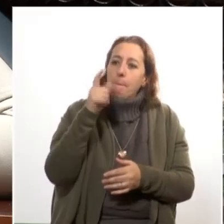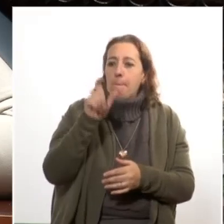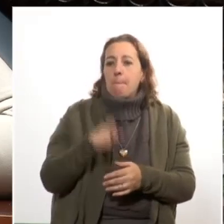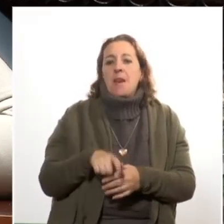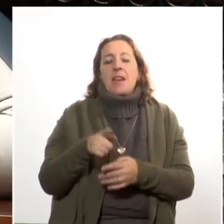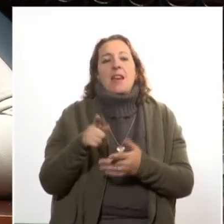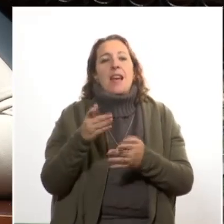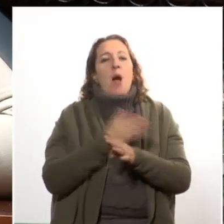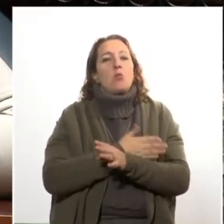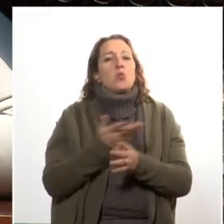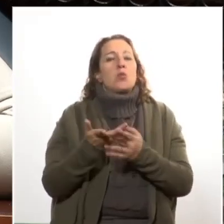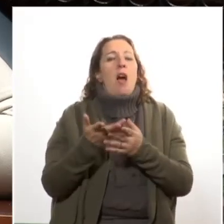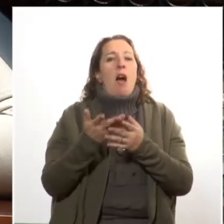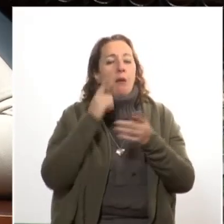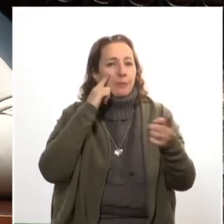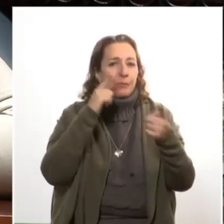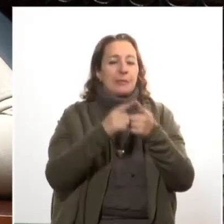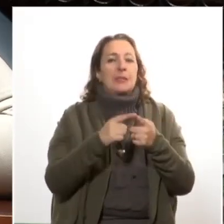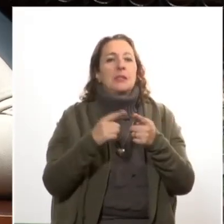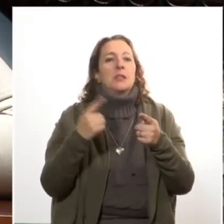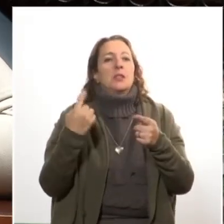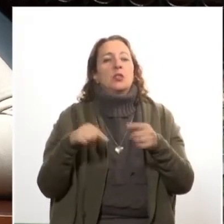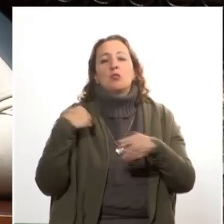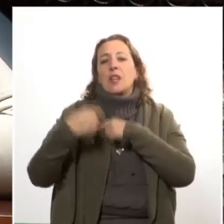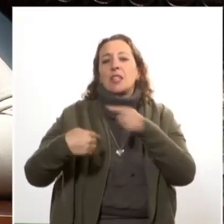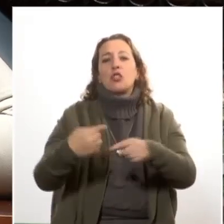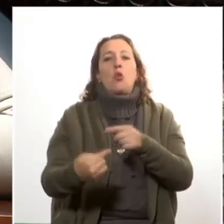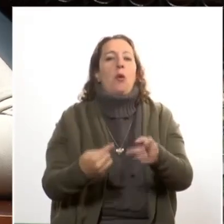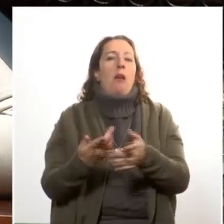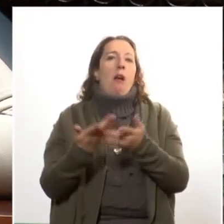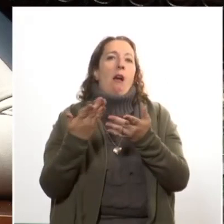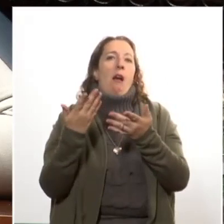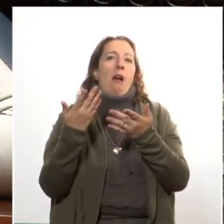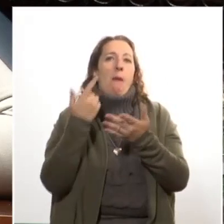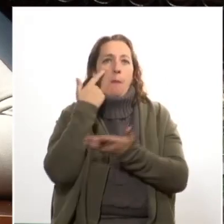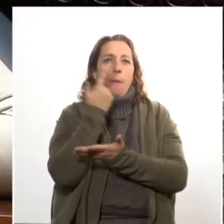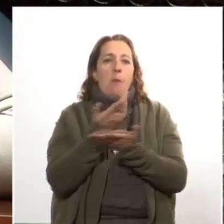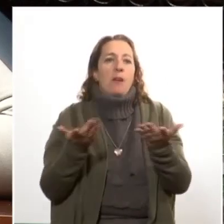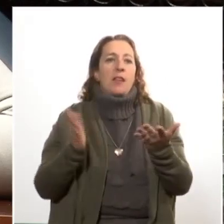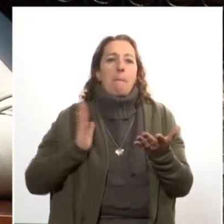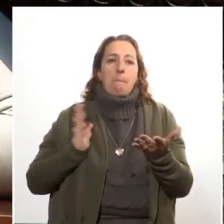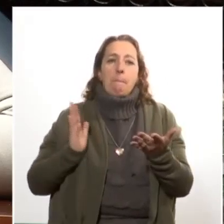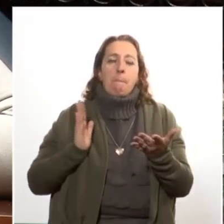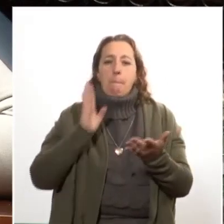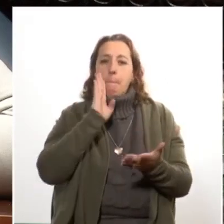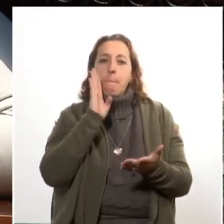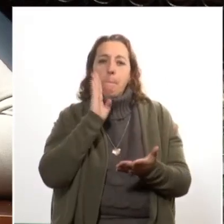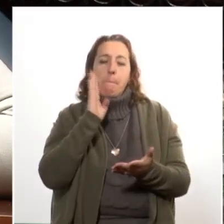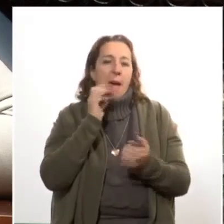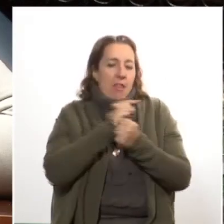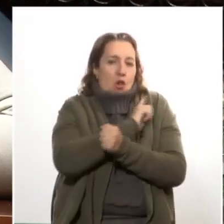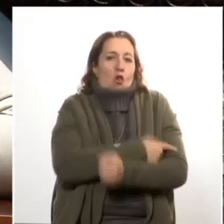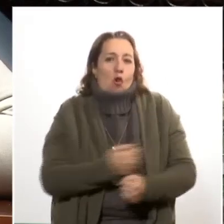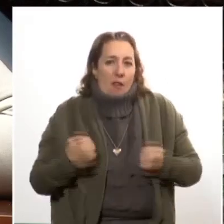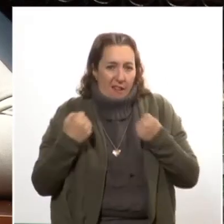mejor historia de este país. Con su trayectoria no hace otra cosa que llevarnos a la imagen de Madre Coraje de Bertolt Brecht, como símbolo